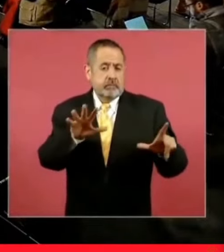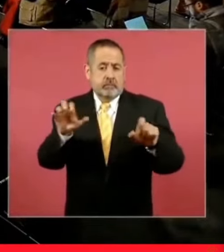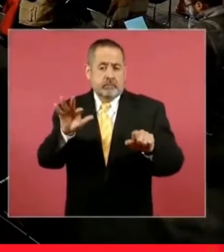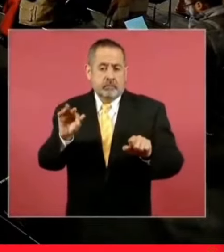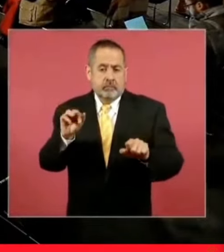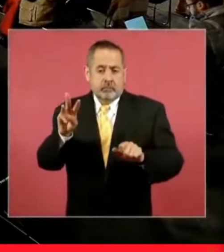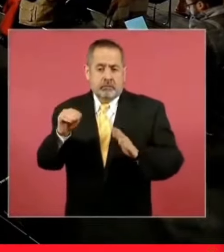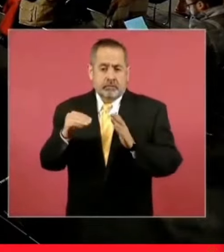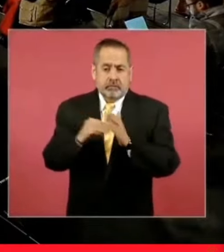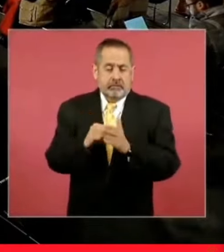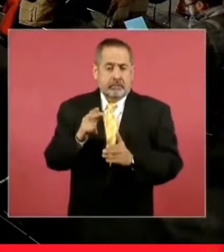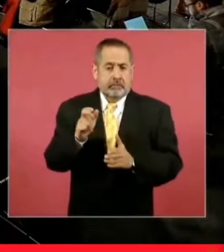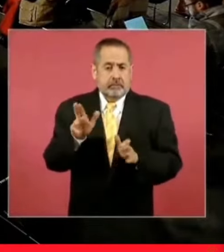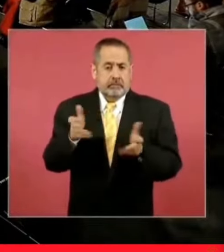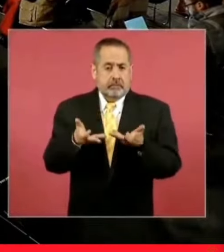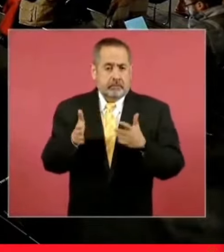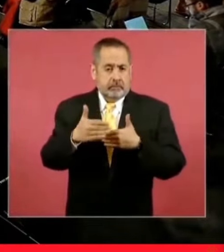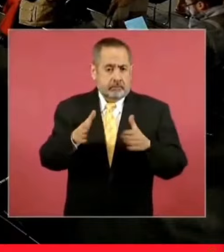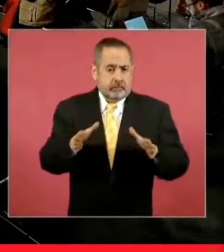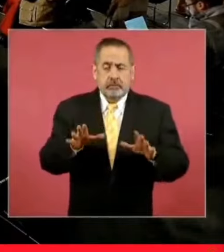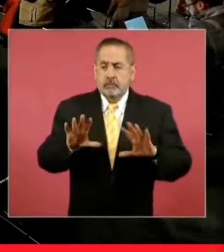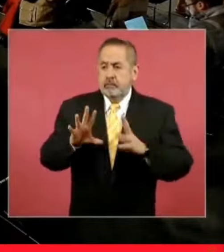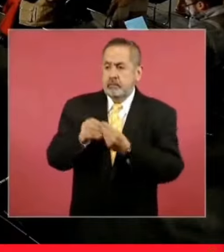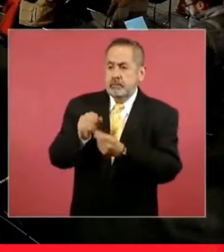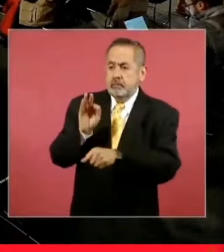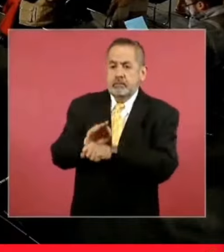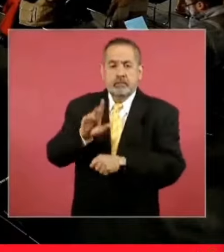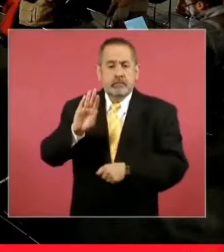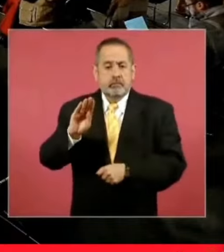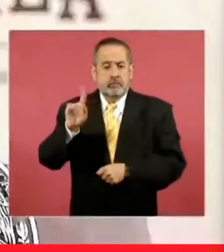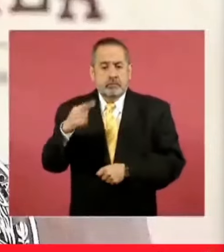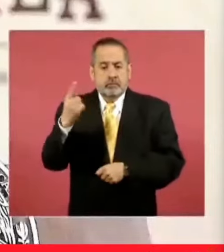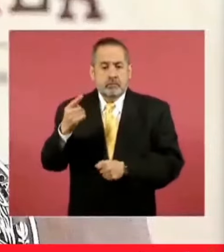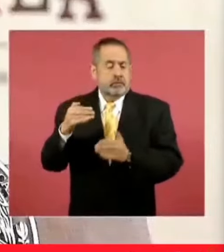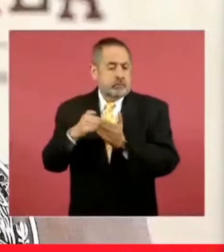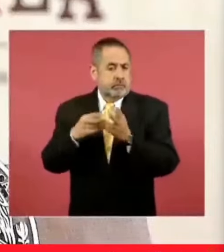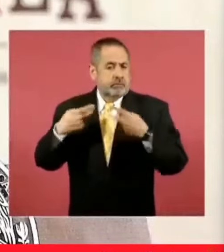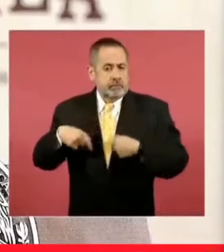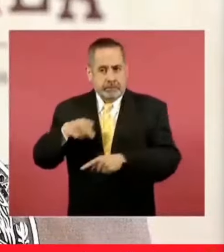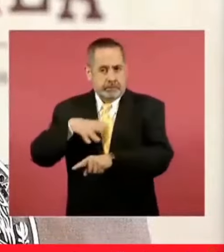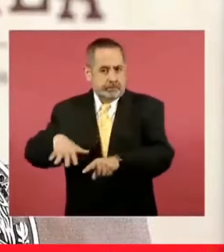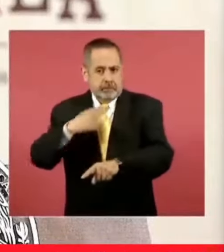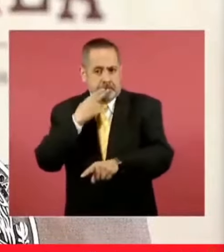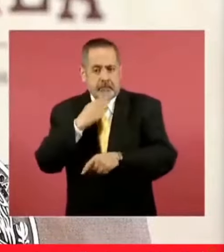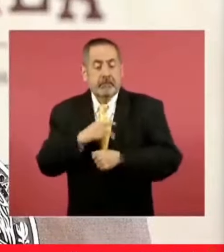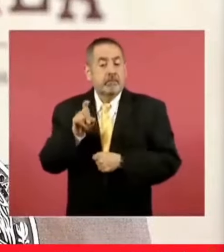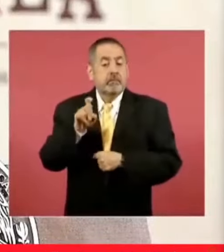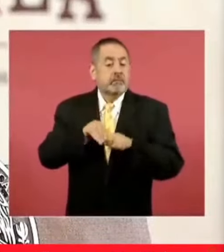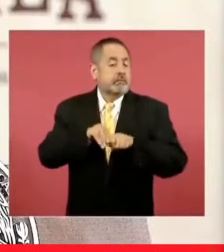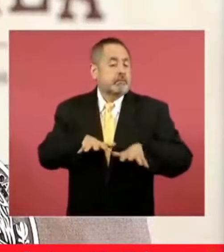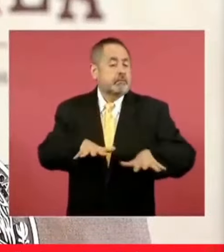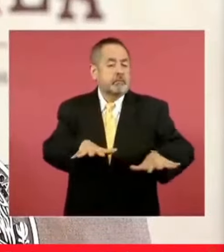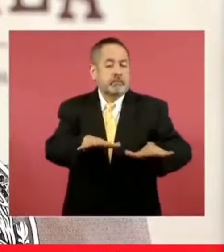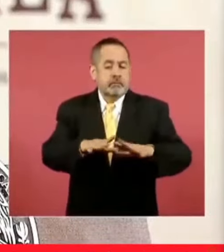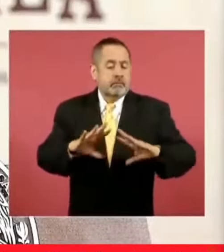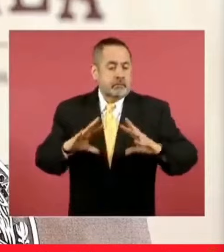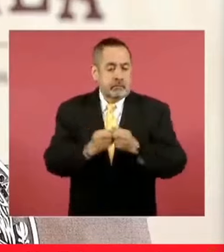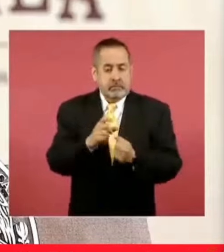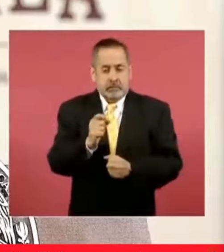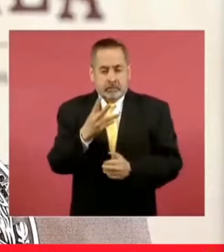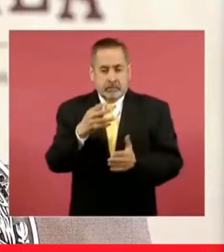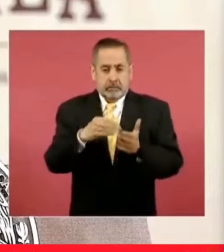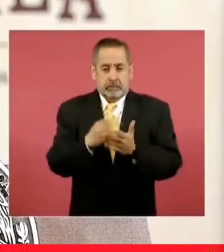mil hectáreas, en beneficio a 91 mil usuarios. La zona de riego participará con 24 mil